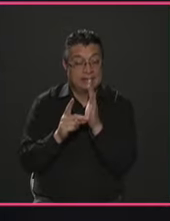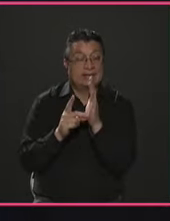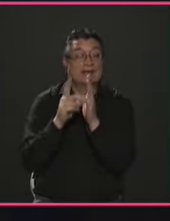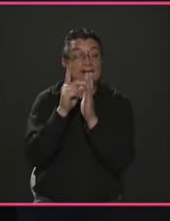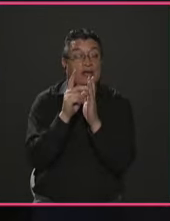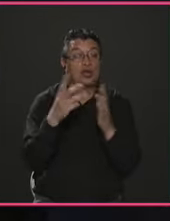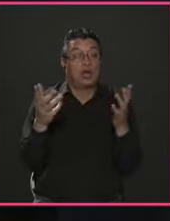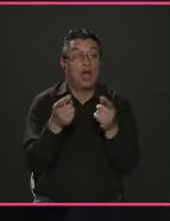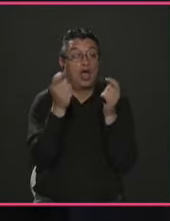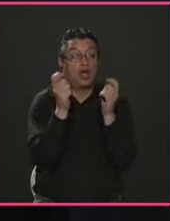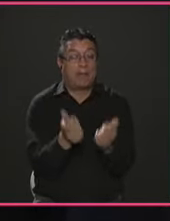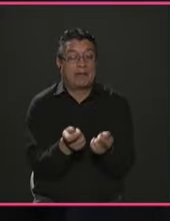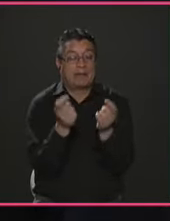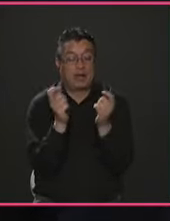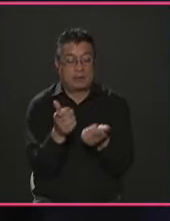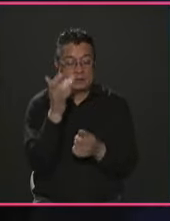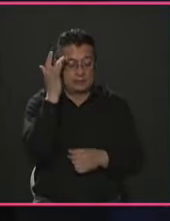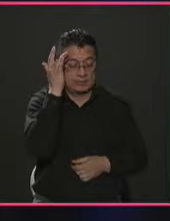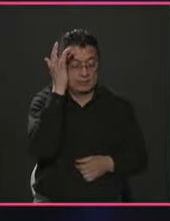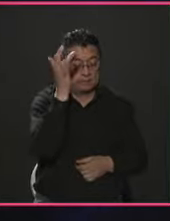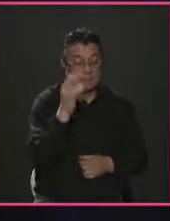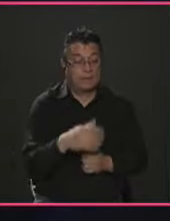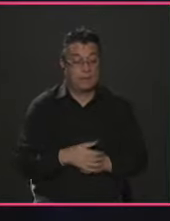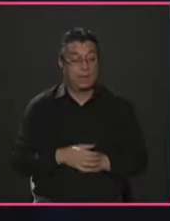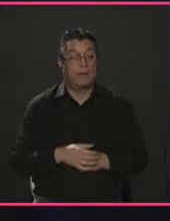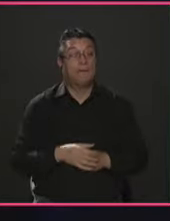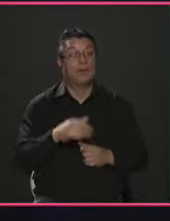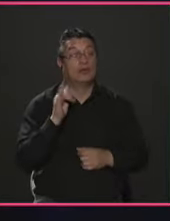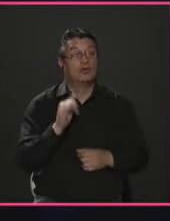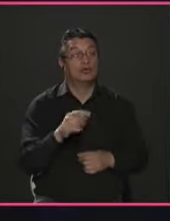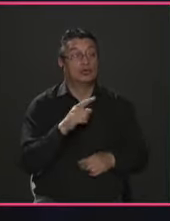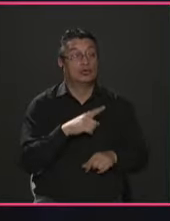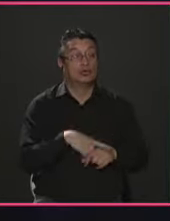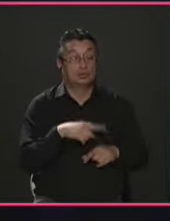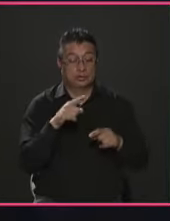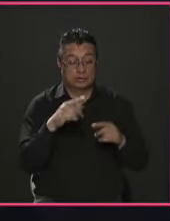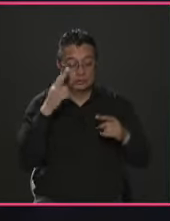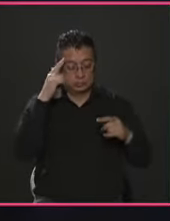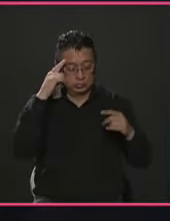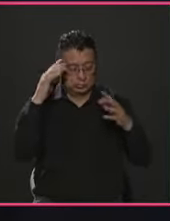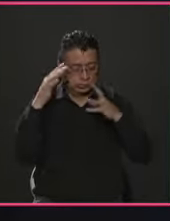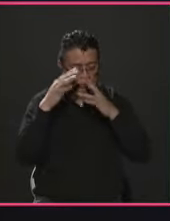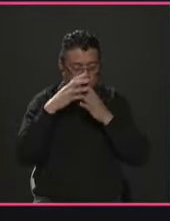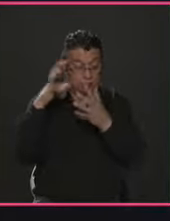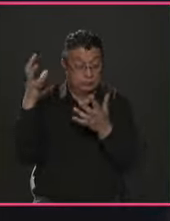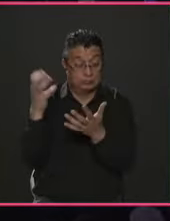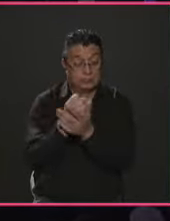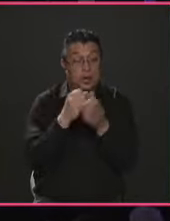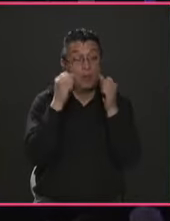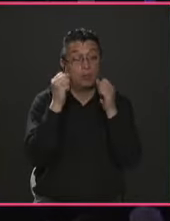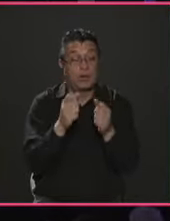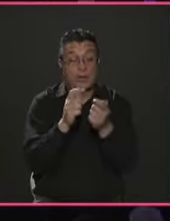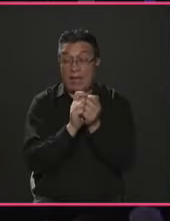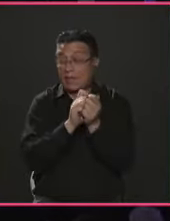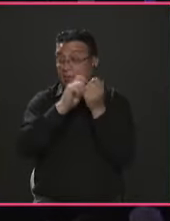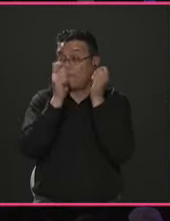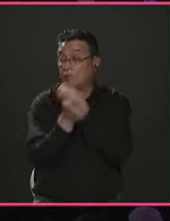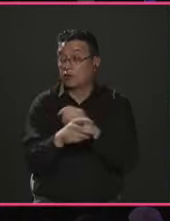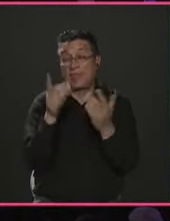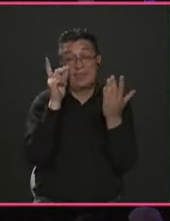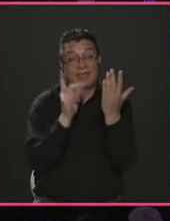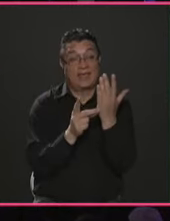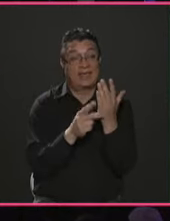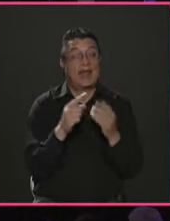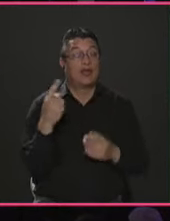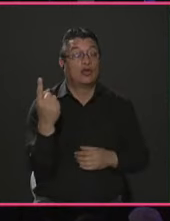eh competencias si alcanzamos ese nirbana generalizado de transformación digital